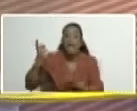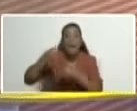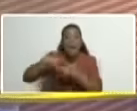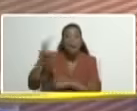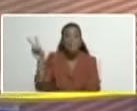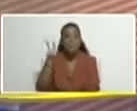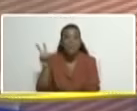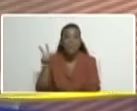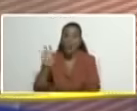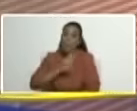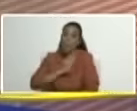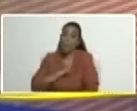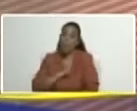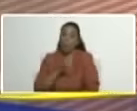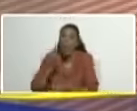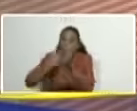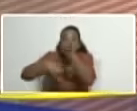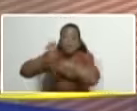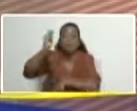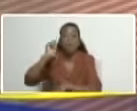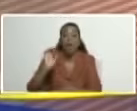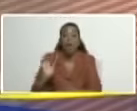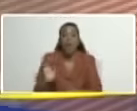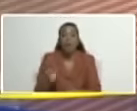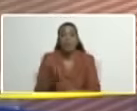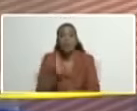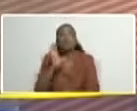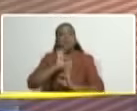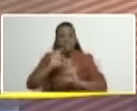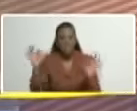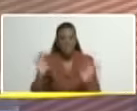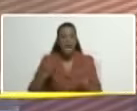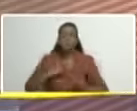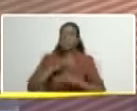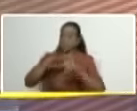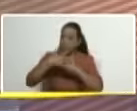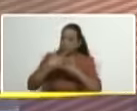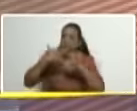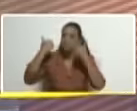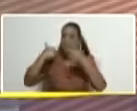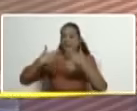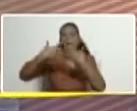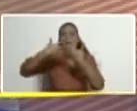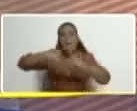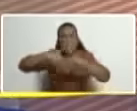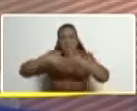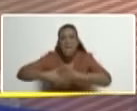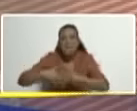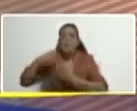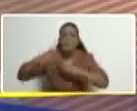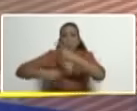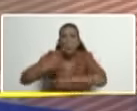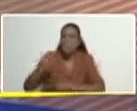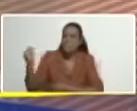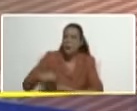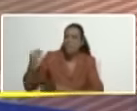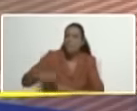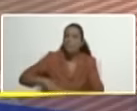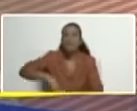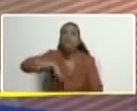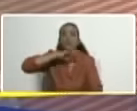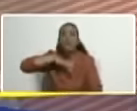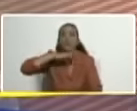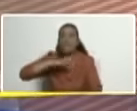venezolano. Y ya estamos en condiciones de crecer de manera